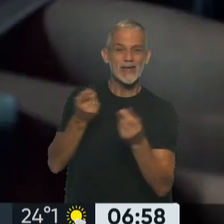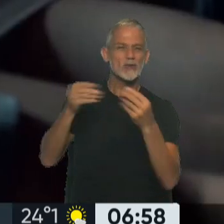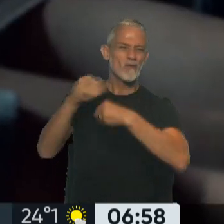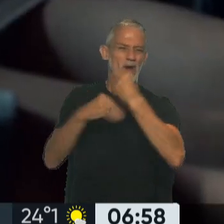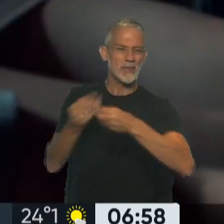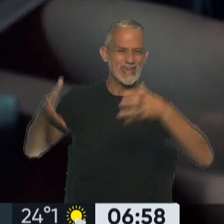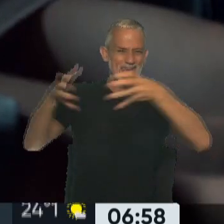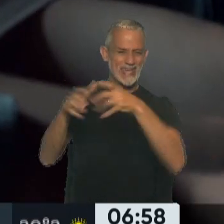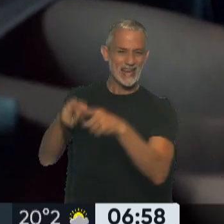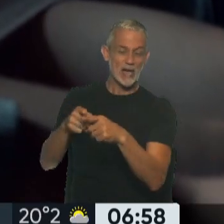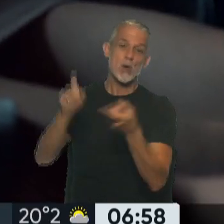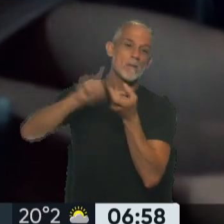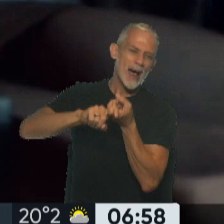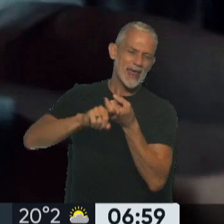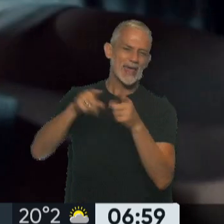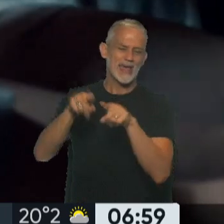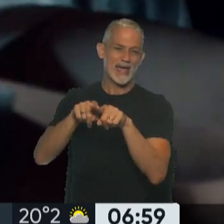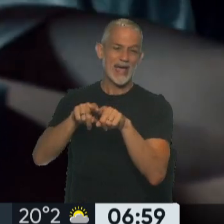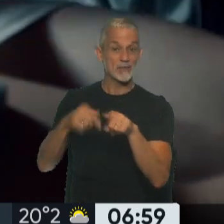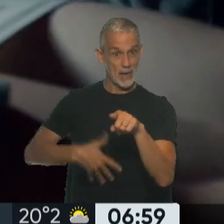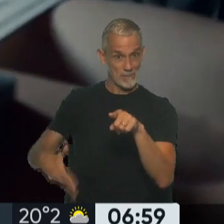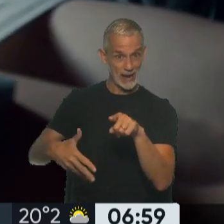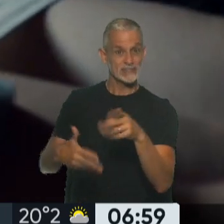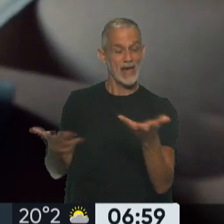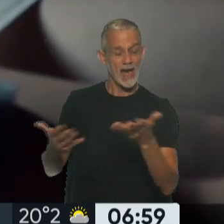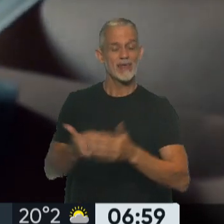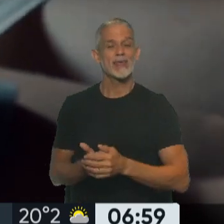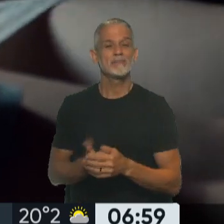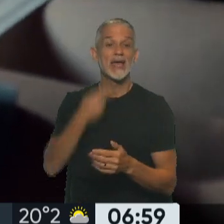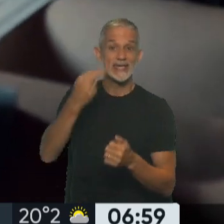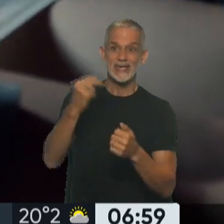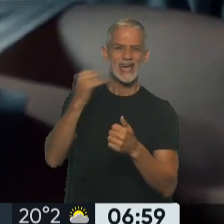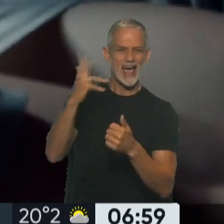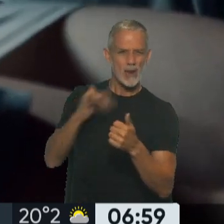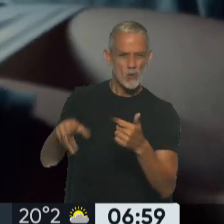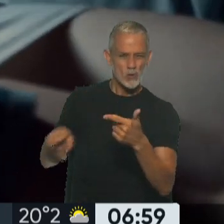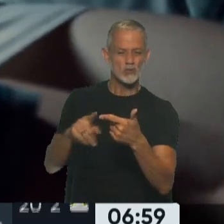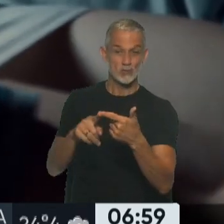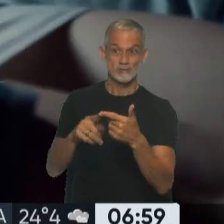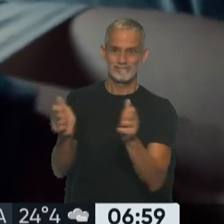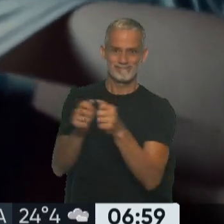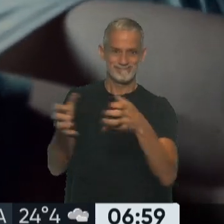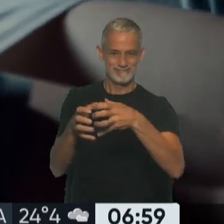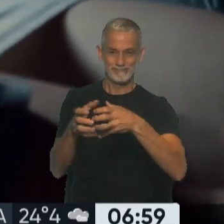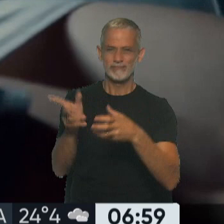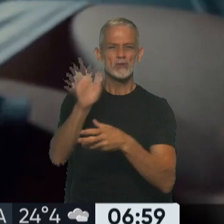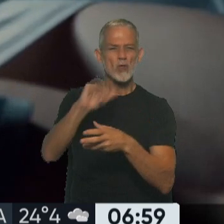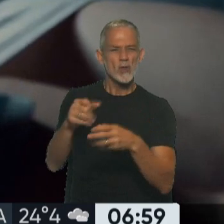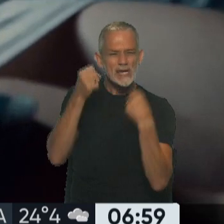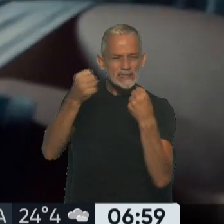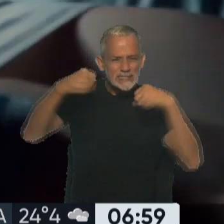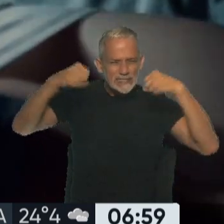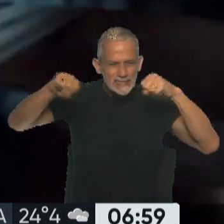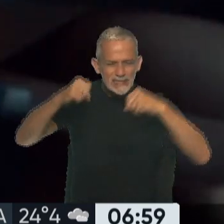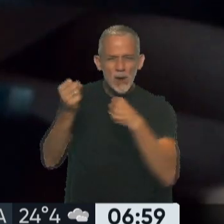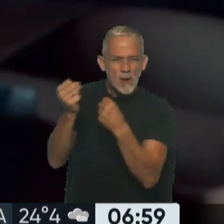familia, con su pareja Yamila, que está embarazada de Wenceslao, su hija Luz, y lo acompaña en sus rutinas, entrenando y enseñando